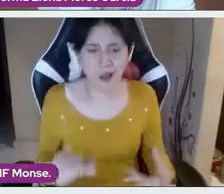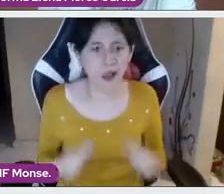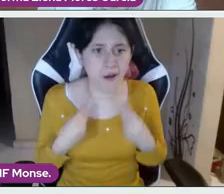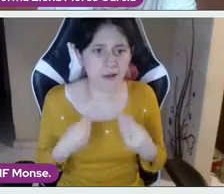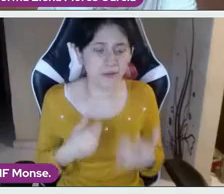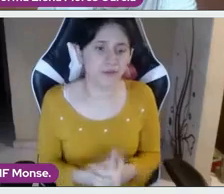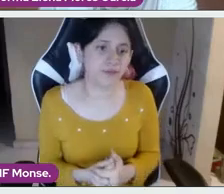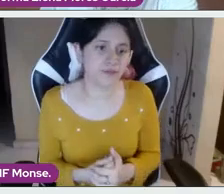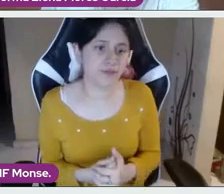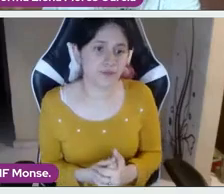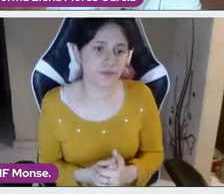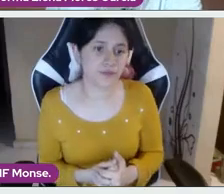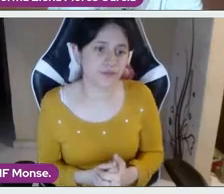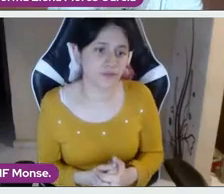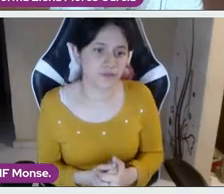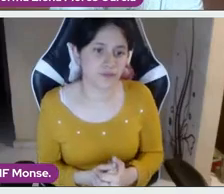emocional.